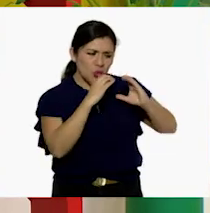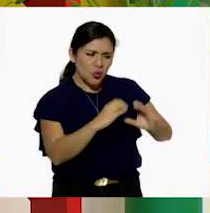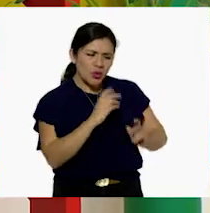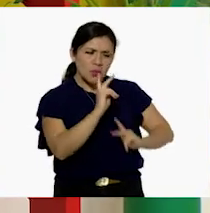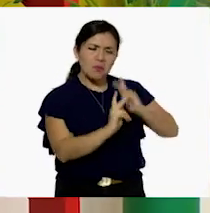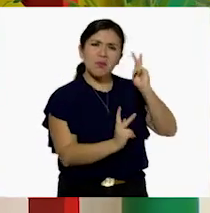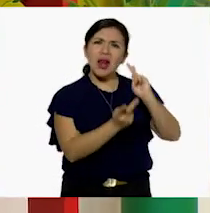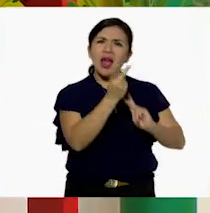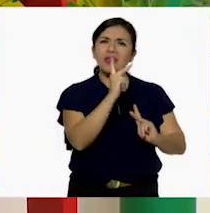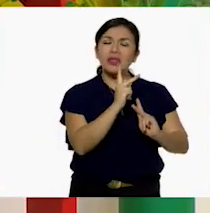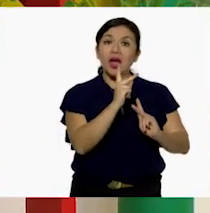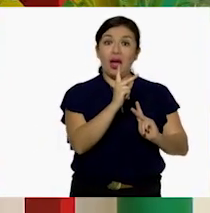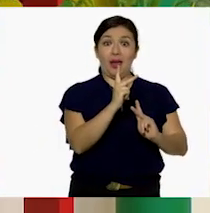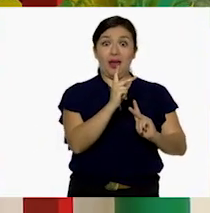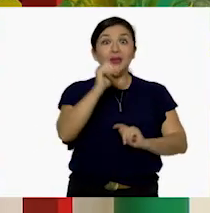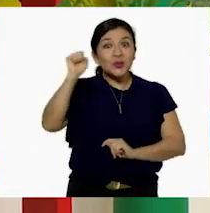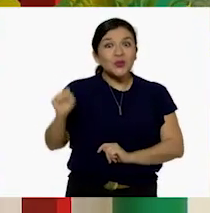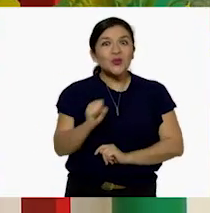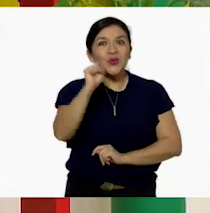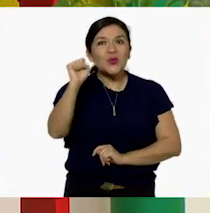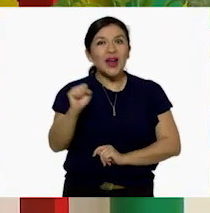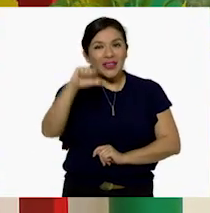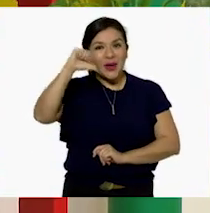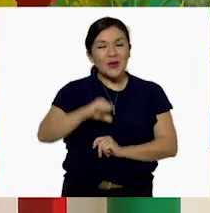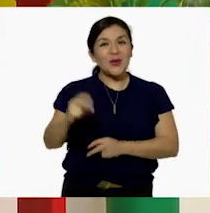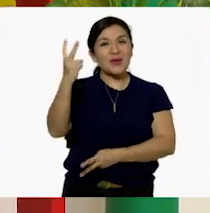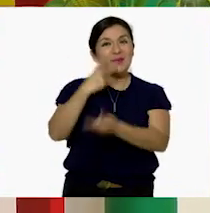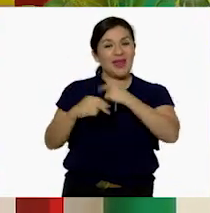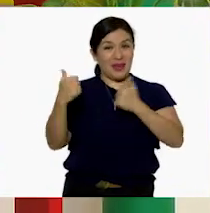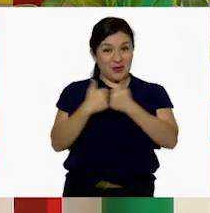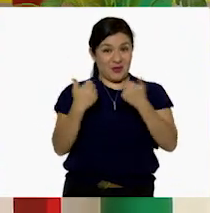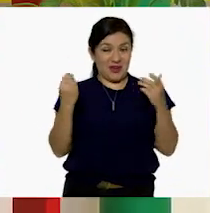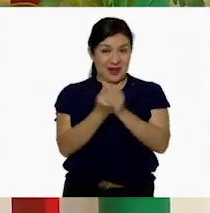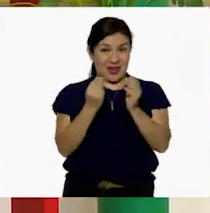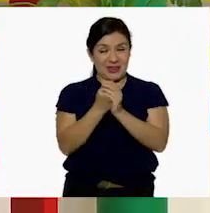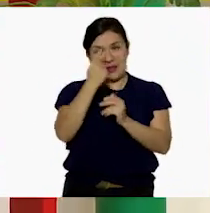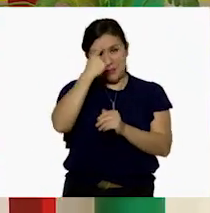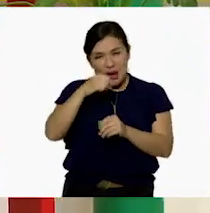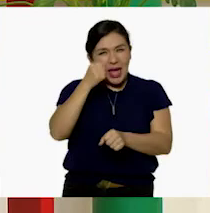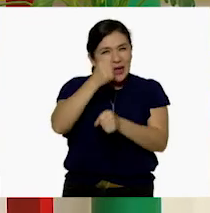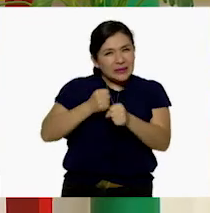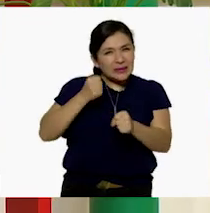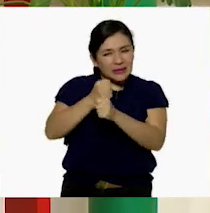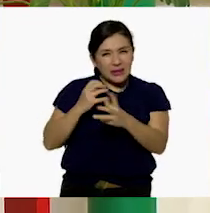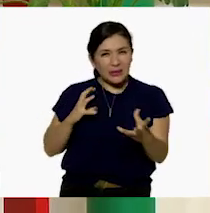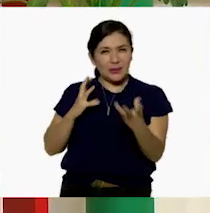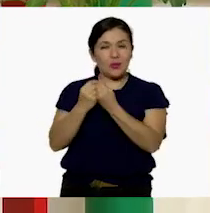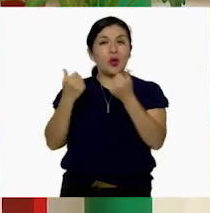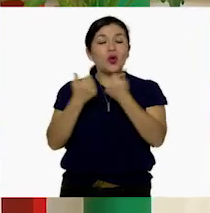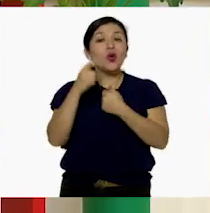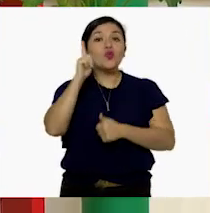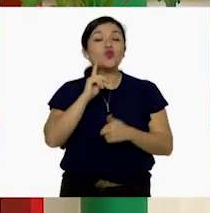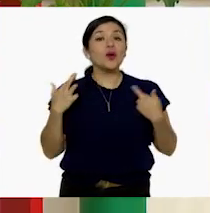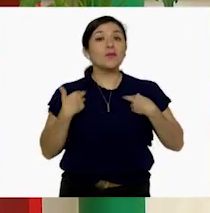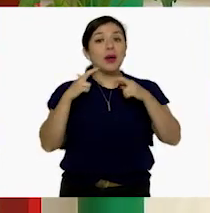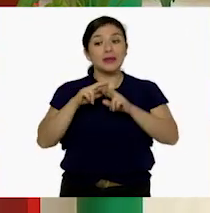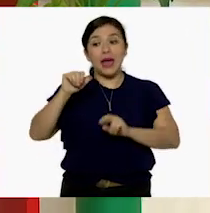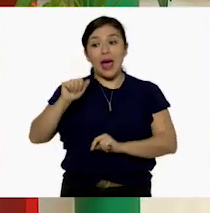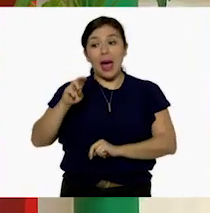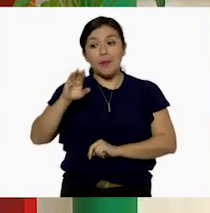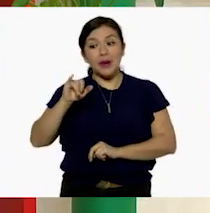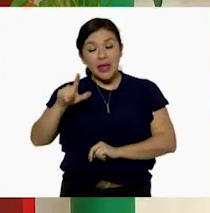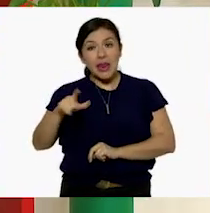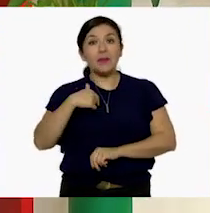plantas? Afortunadamente, hoy tendremos una clase de repaso en la cual la maestra Abril y mi compañero